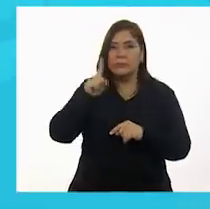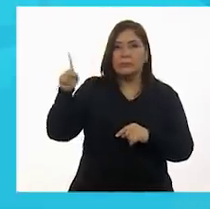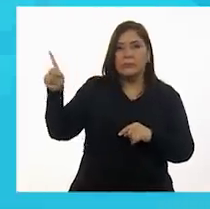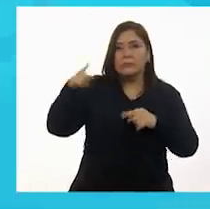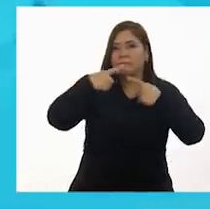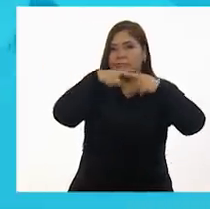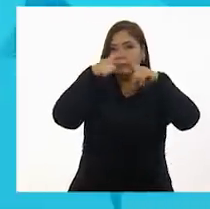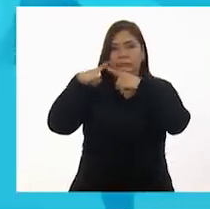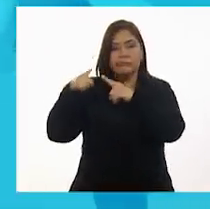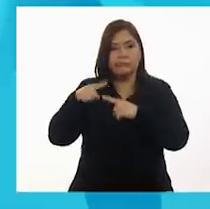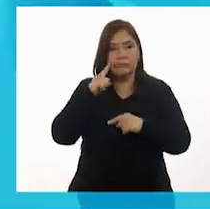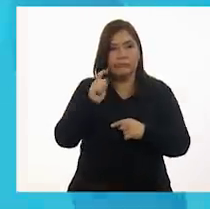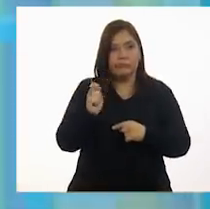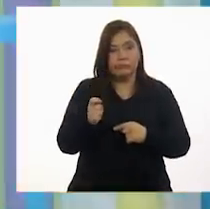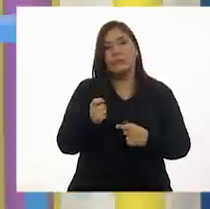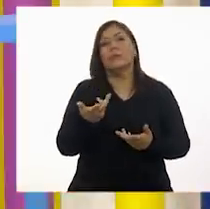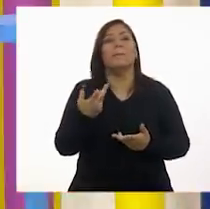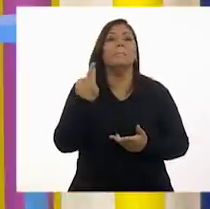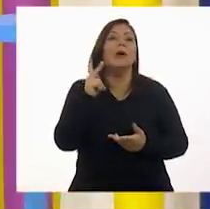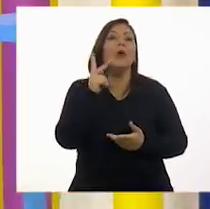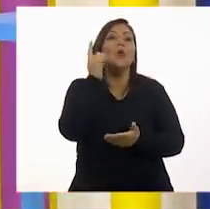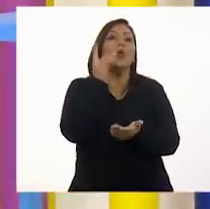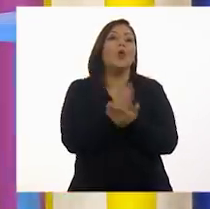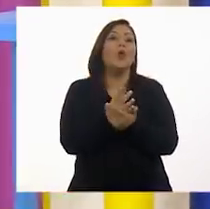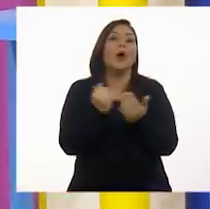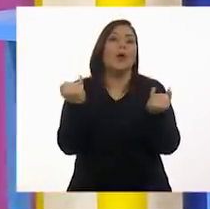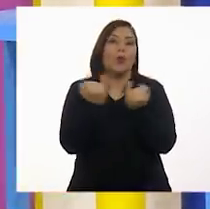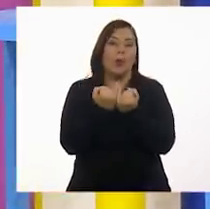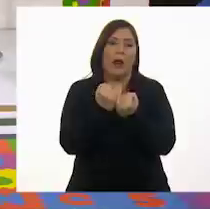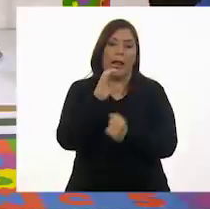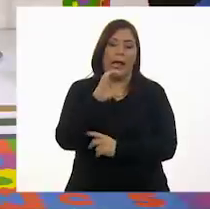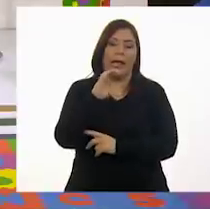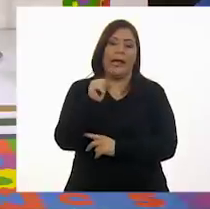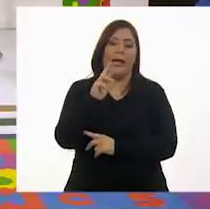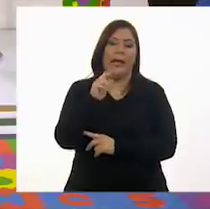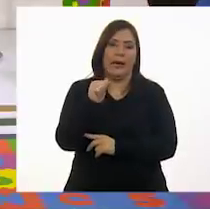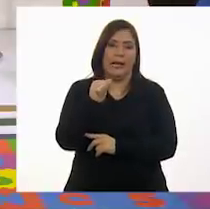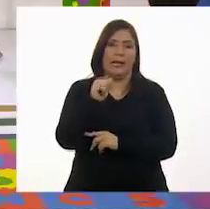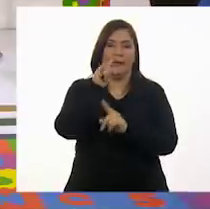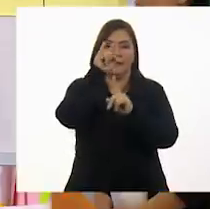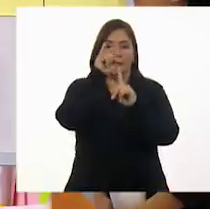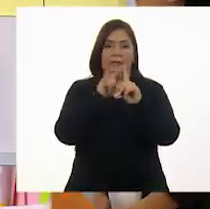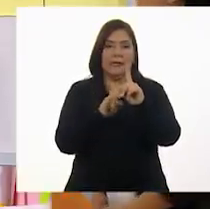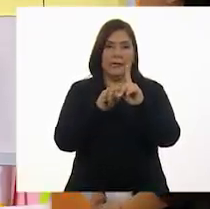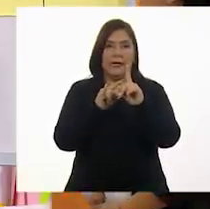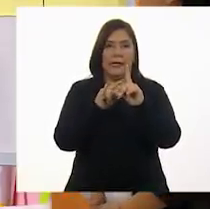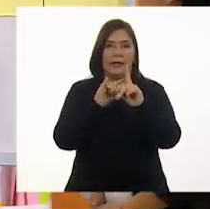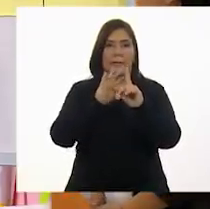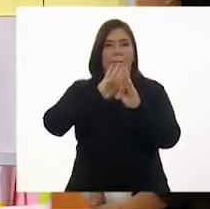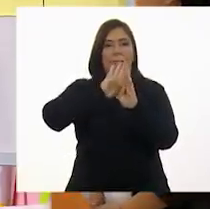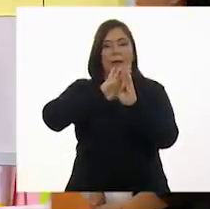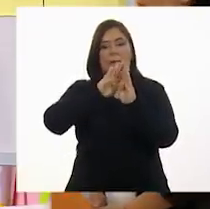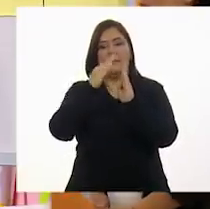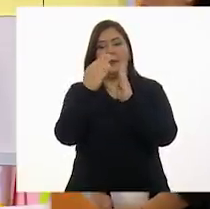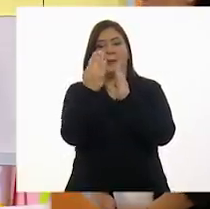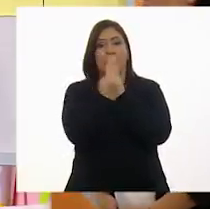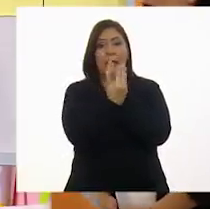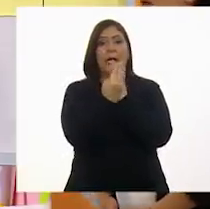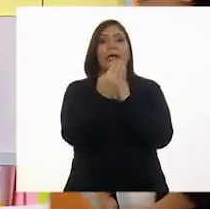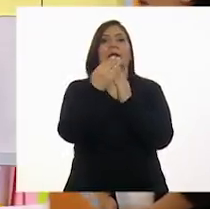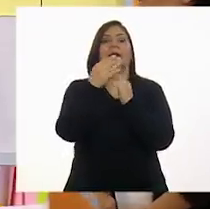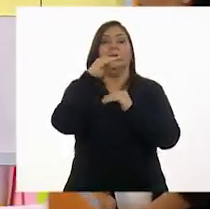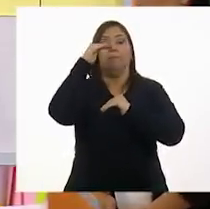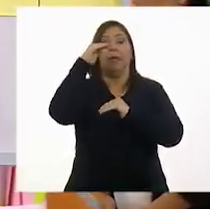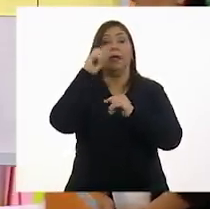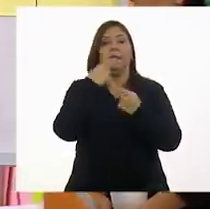diferentes. Lo único que es igual son sus caras, a excepción del prisma, el cilindro que ya explicamos que